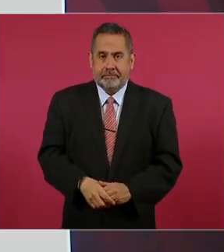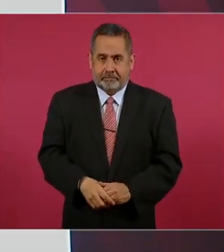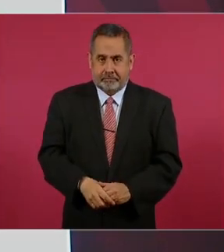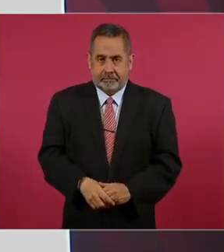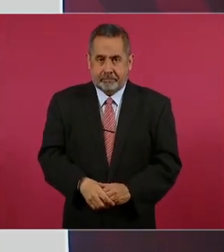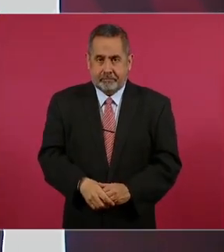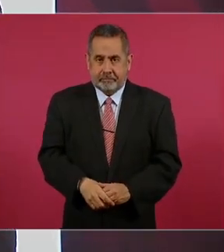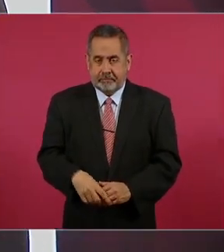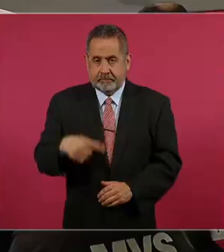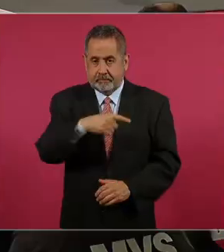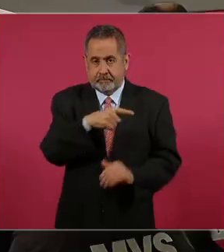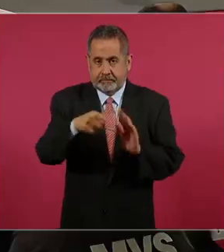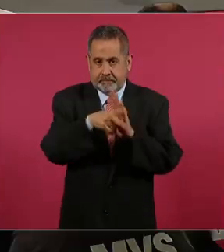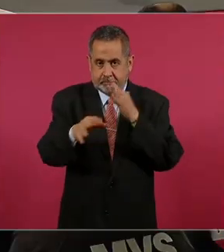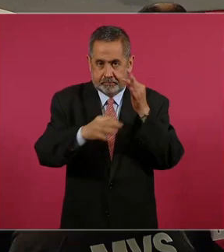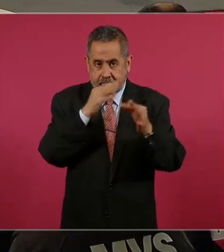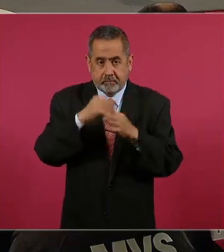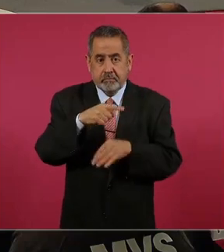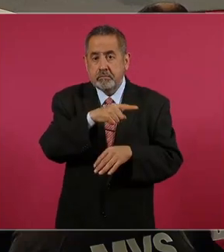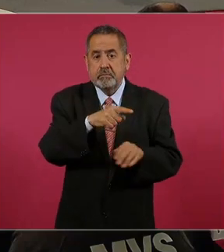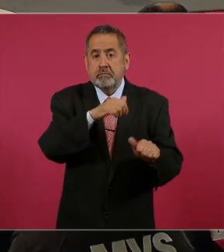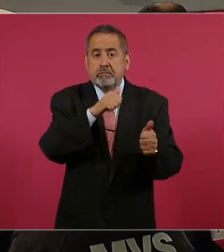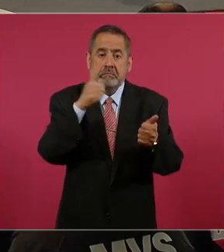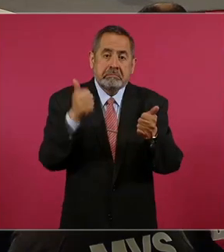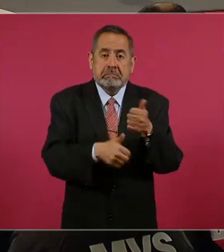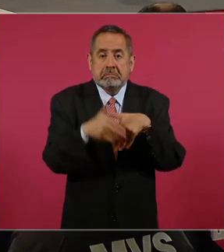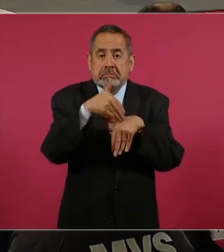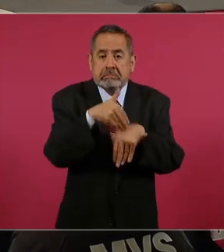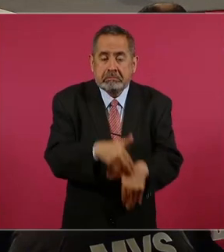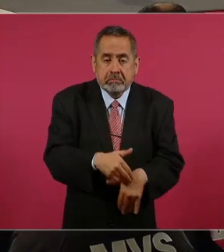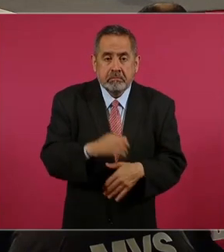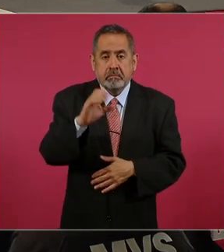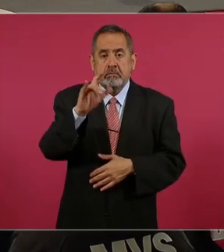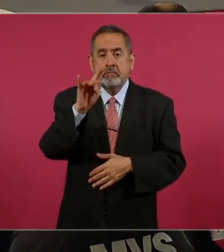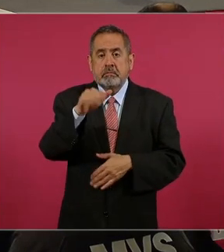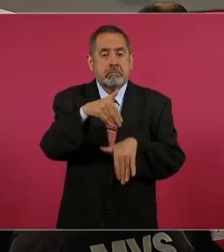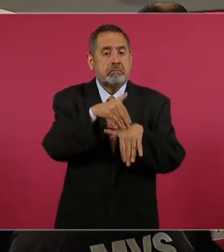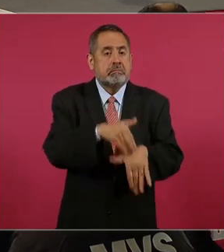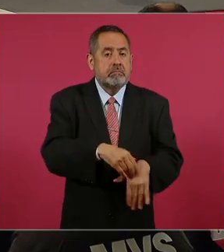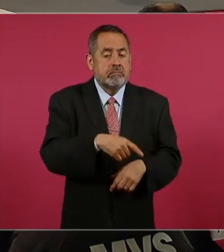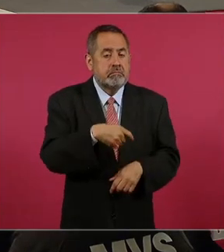este periódico estaba entregado a la señora Clinton.